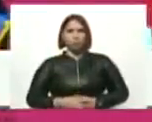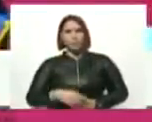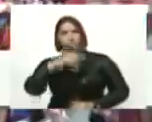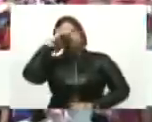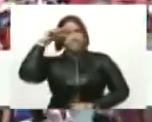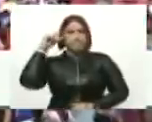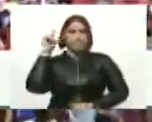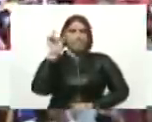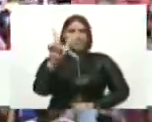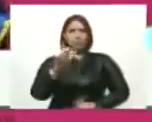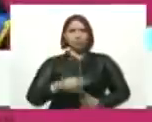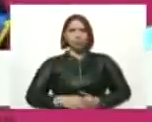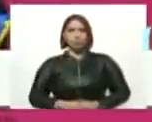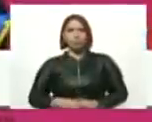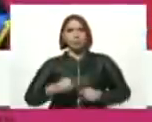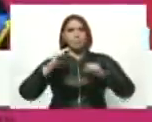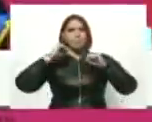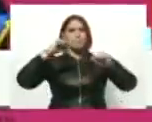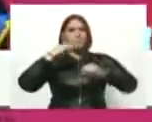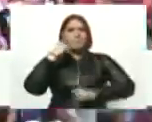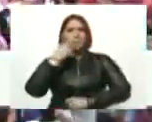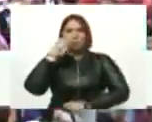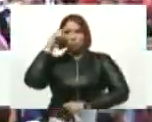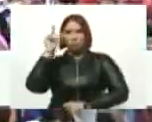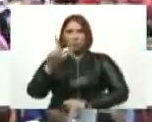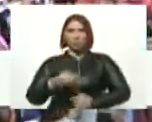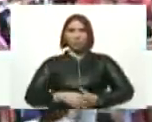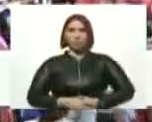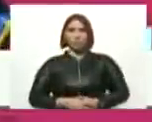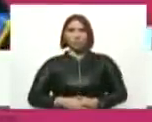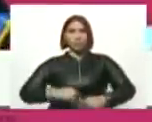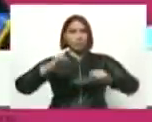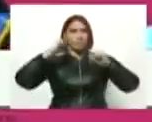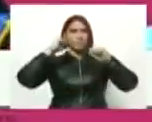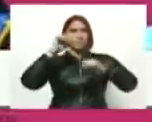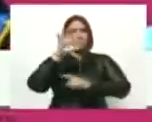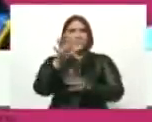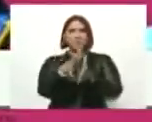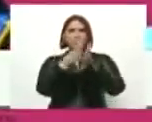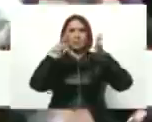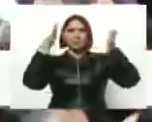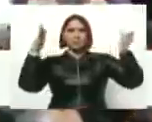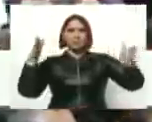¡Viva! ¡Que viva la JPSUV! ¡Viva! ¡Que viva la patria grande!